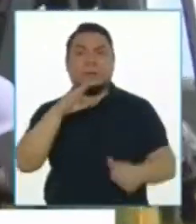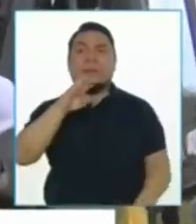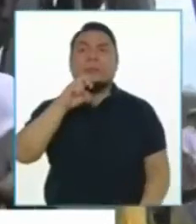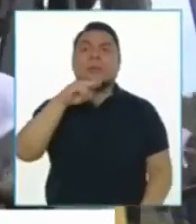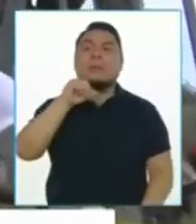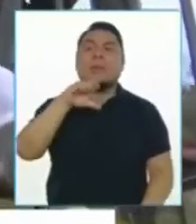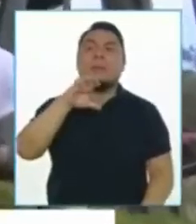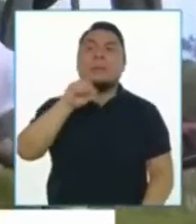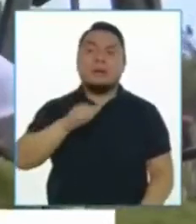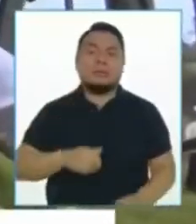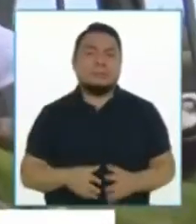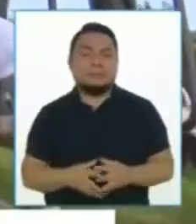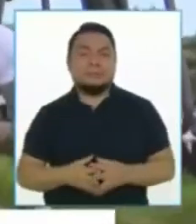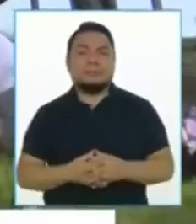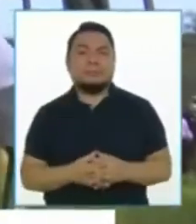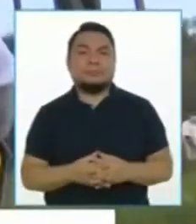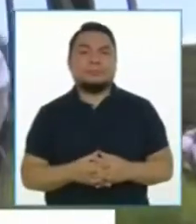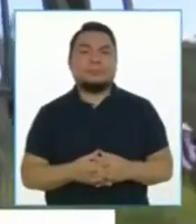Verbenapampa.